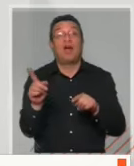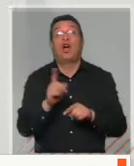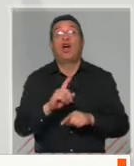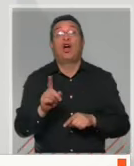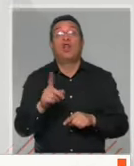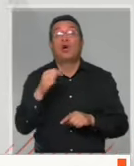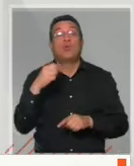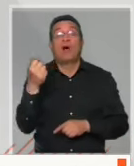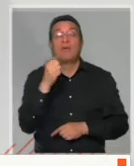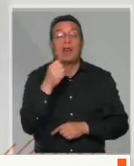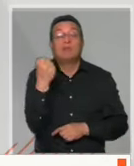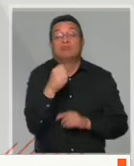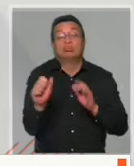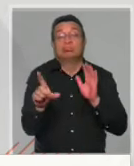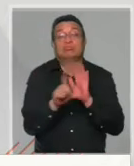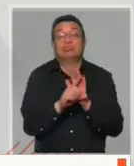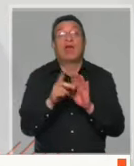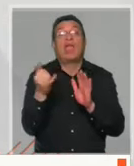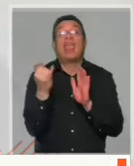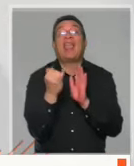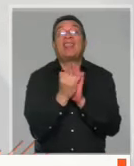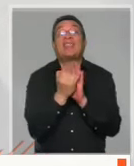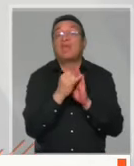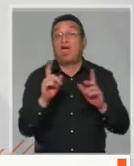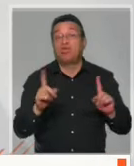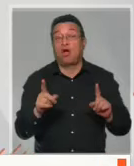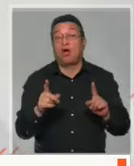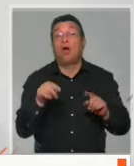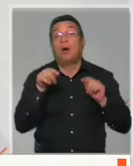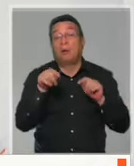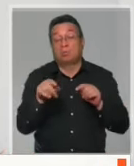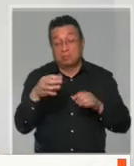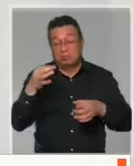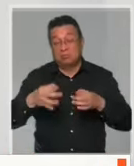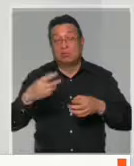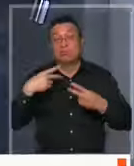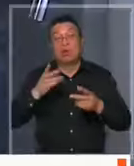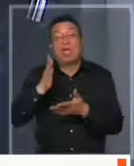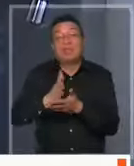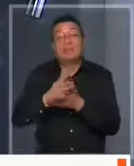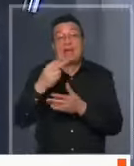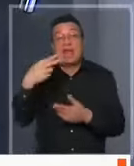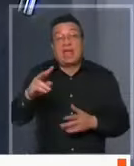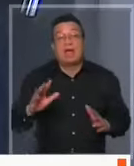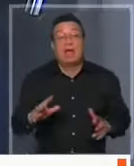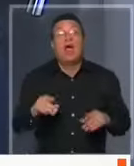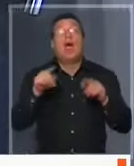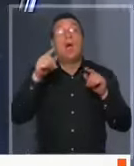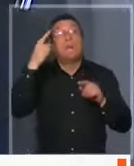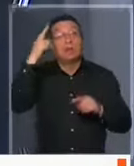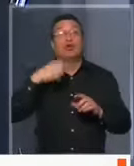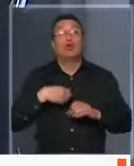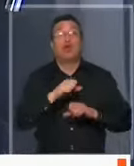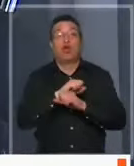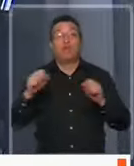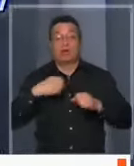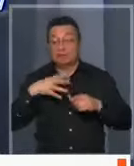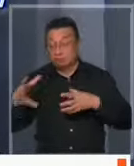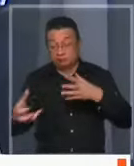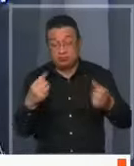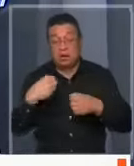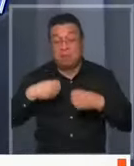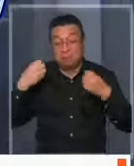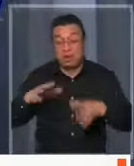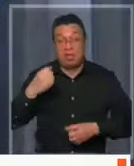una falta o infracción de entidad tal que amerite el ejercicio de la potestad disciplinaria. Uno mismo no puede estar sacando nada acá porque pierde el